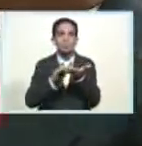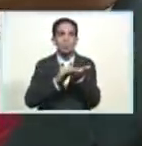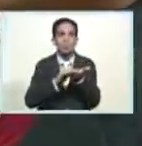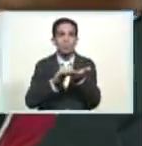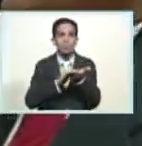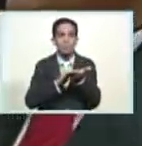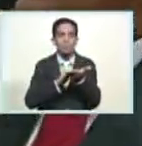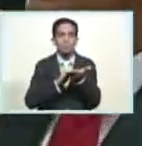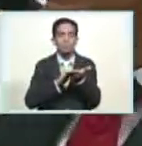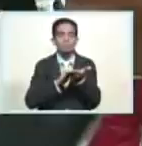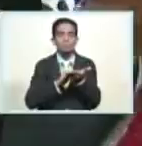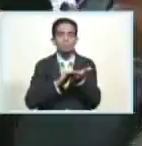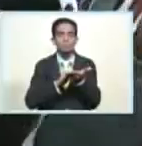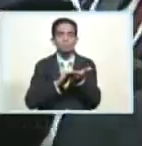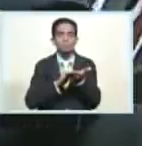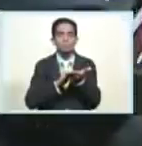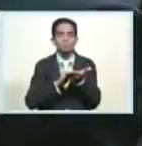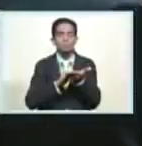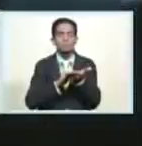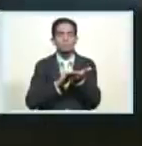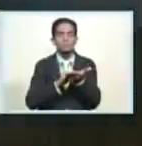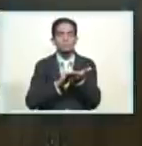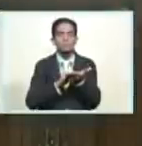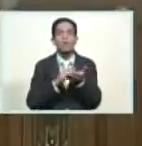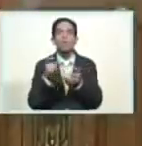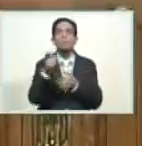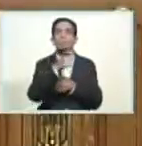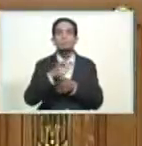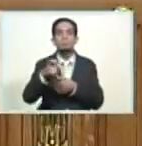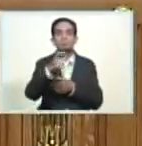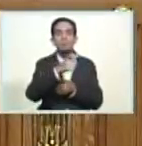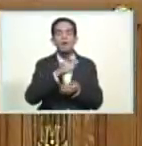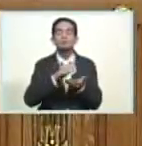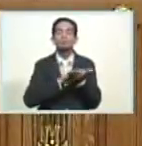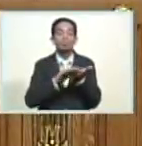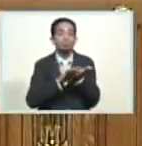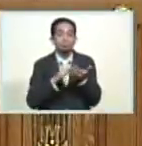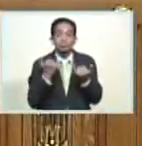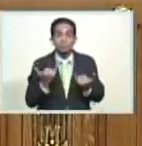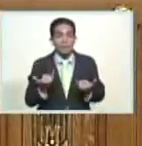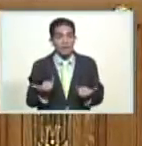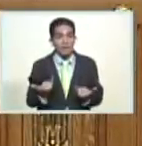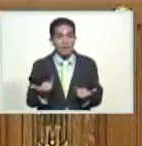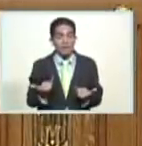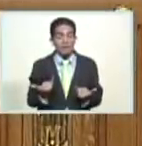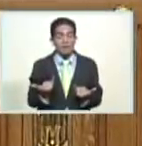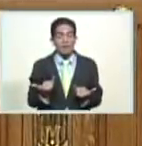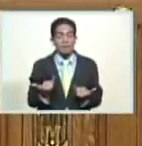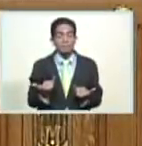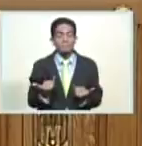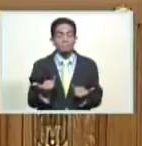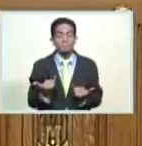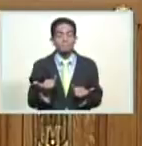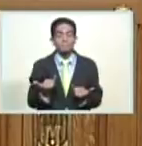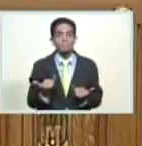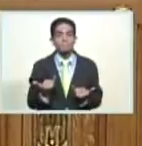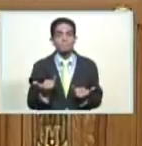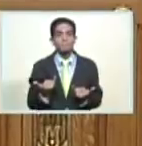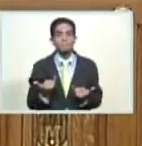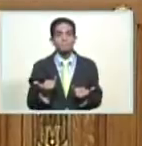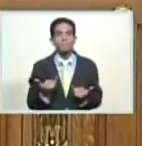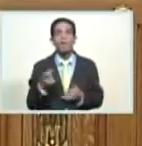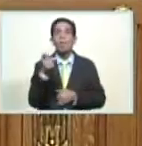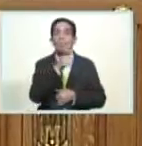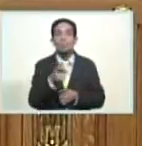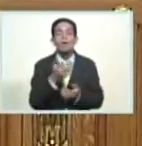En lo táctico. La búsqueda de soluciones en lo inmediato. La búsqueda